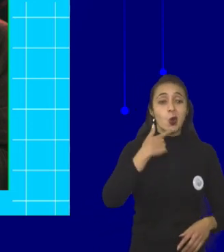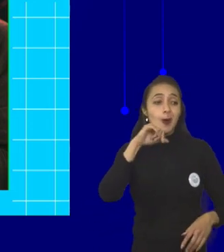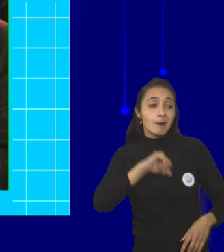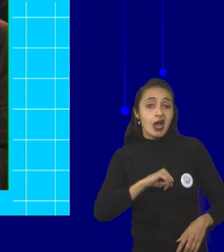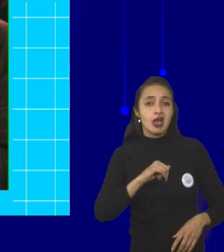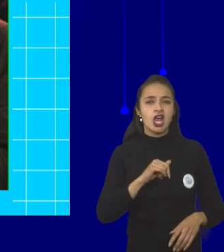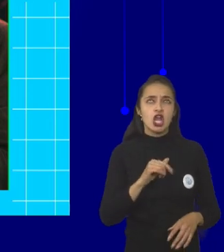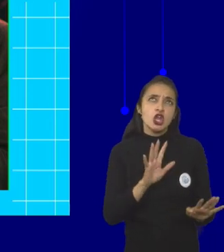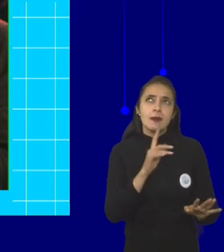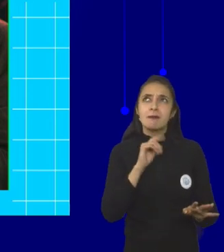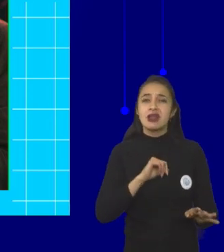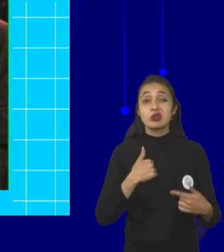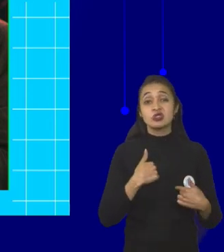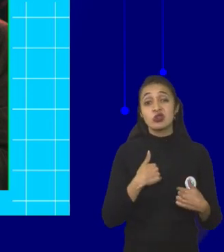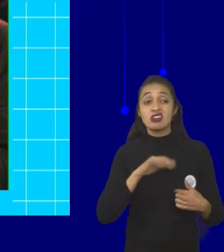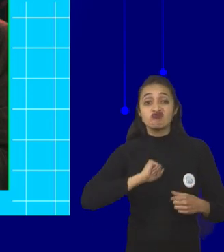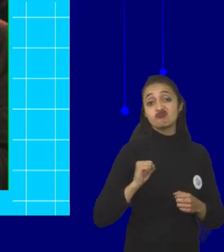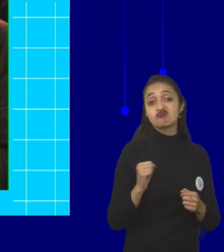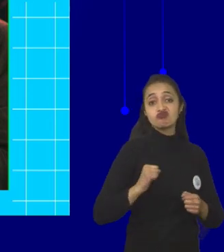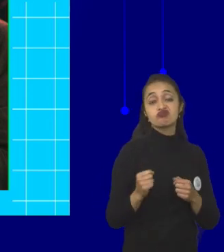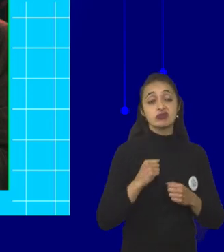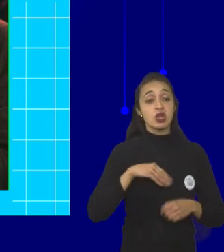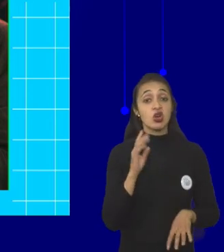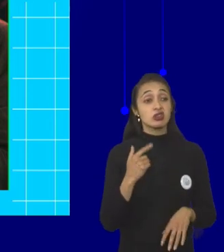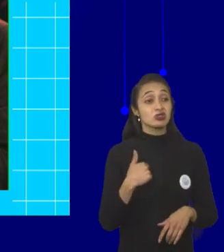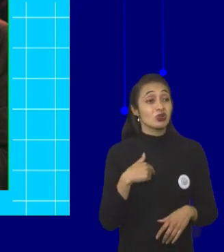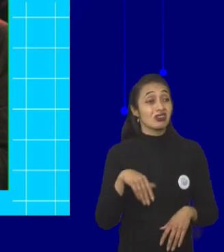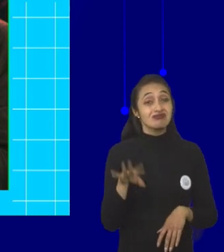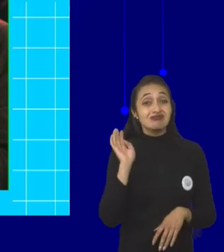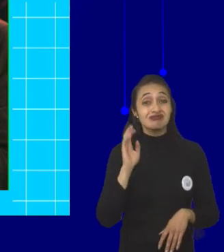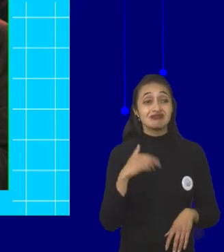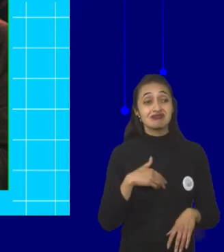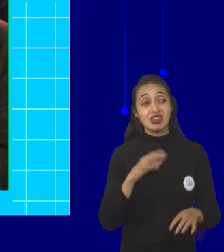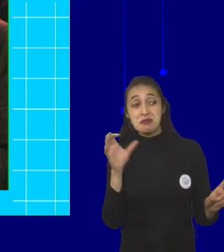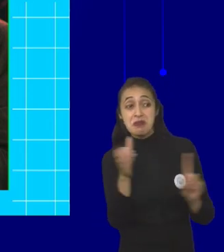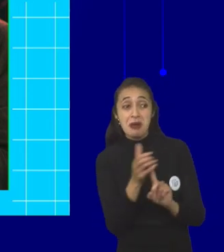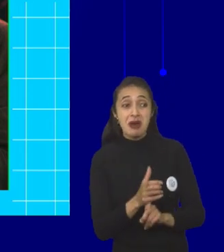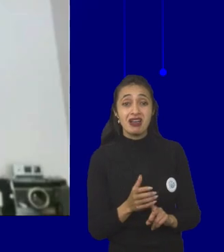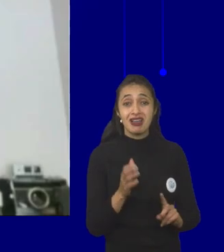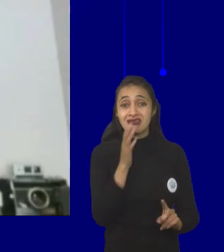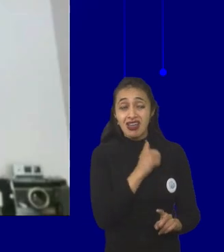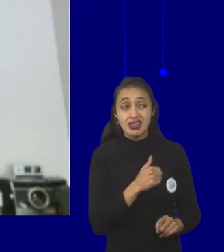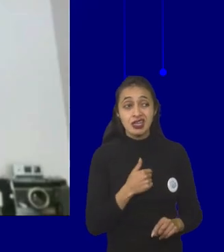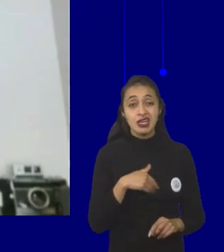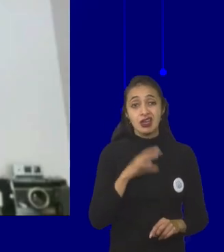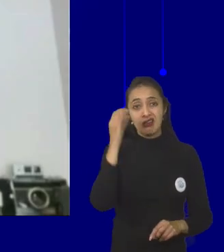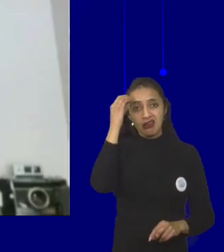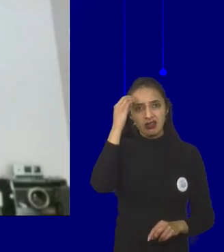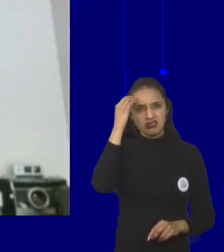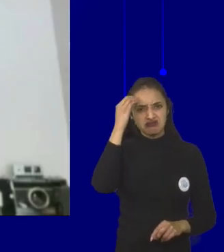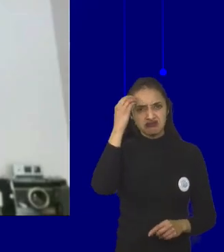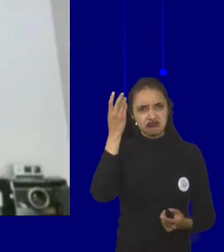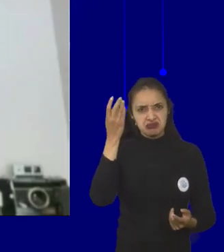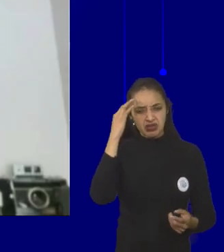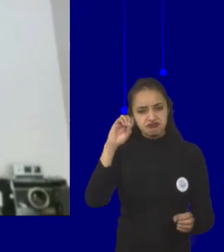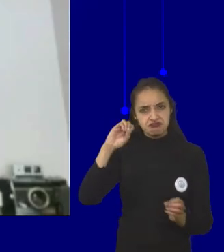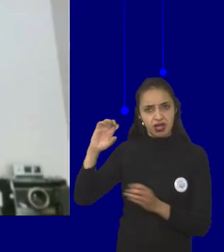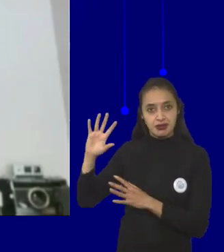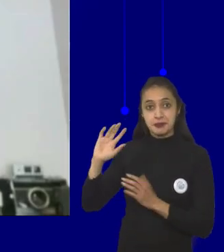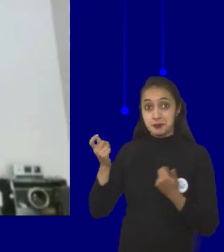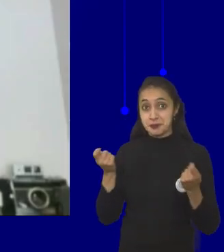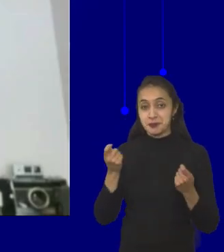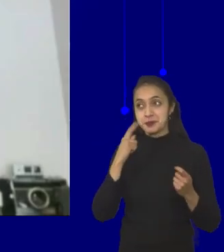porque no es un mal tipo, soy un niño necio, soy un niño que no doy resultados. ¿Podemos soltar el video, por